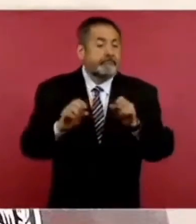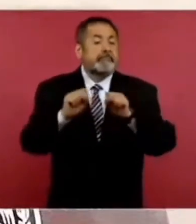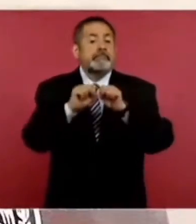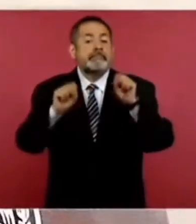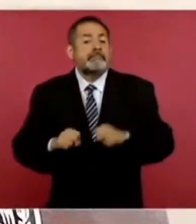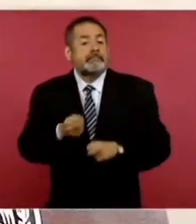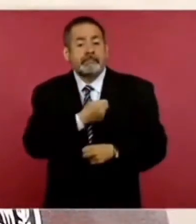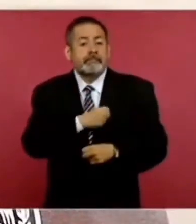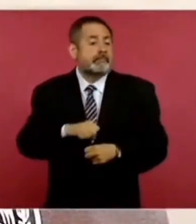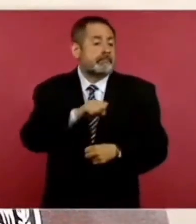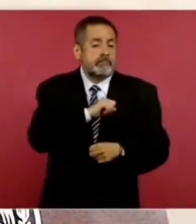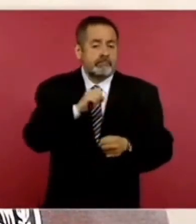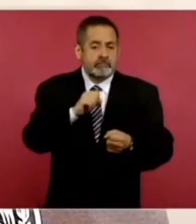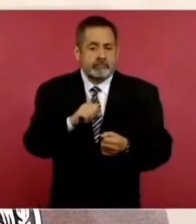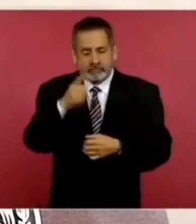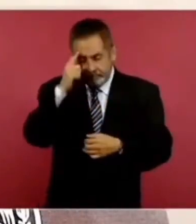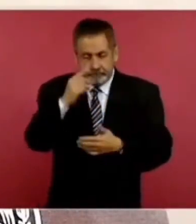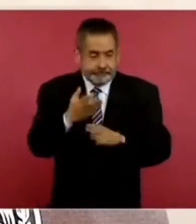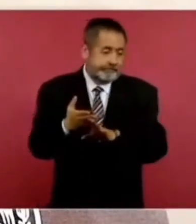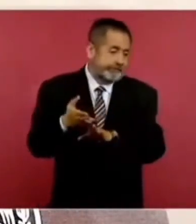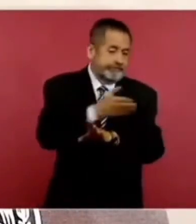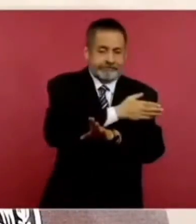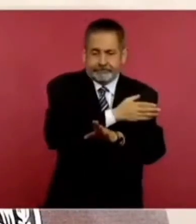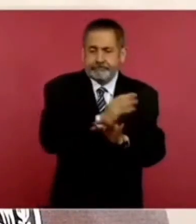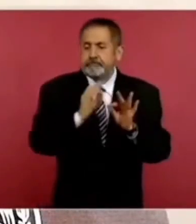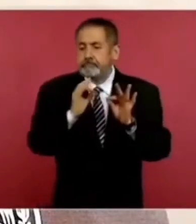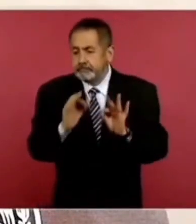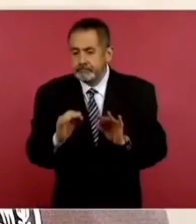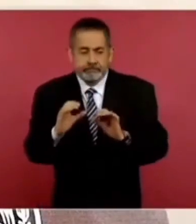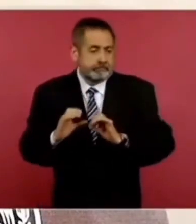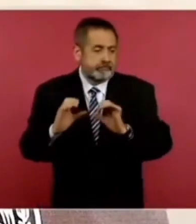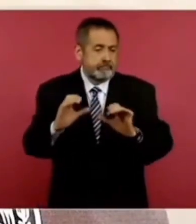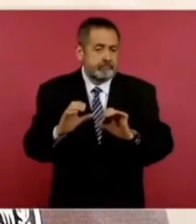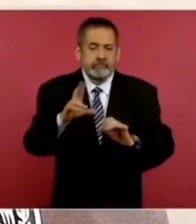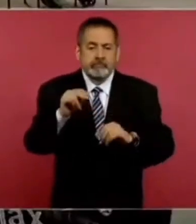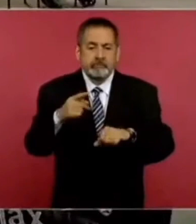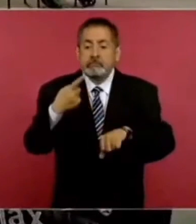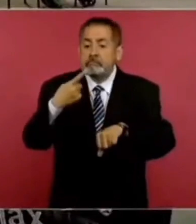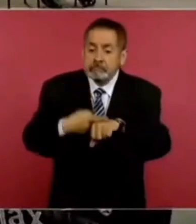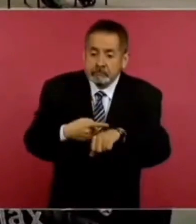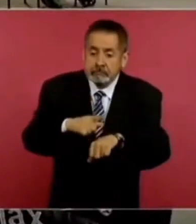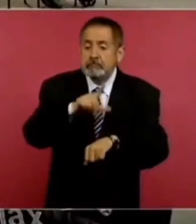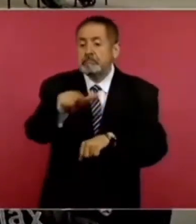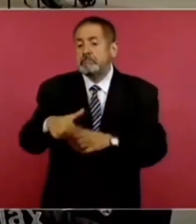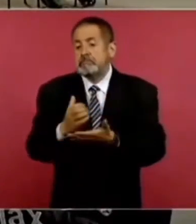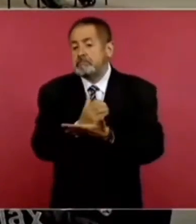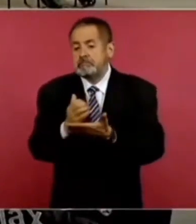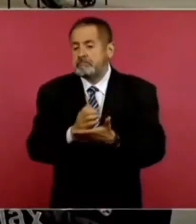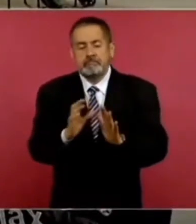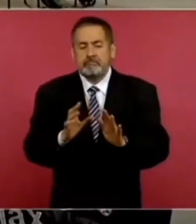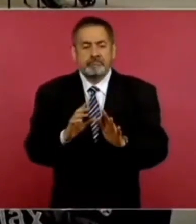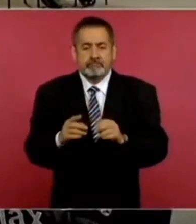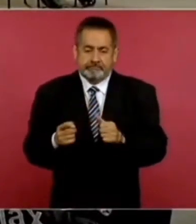atención solamente de enfermedades. Digamos que esos son los ejes en donde seguiremos